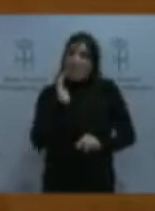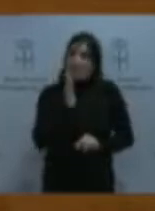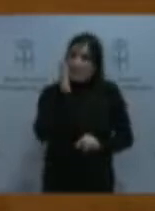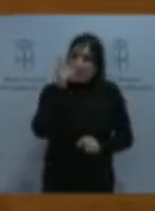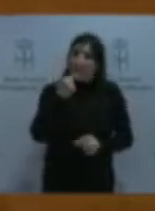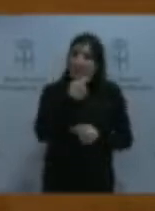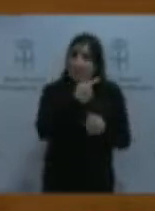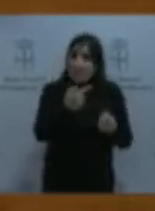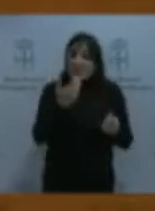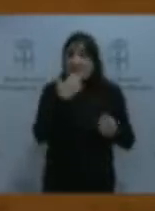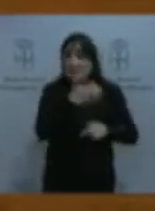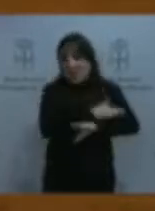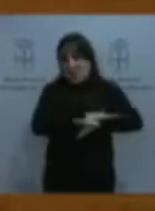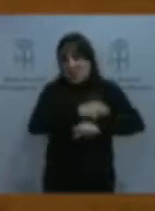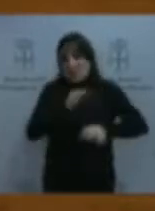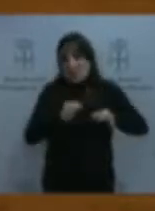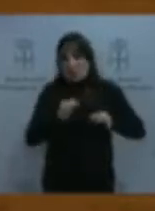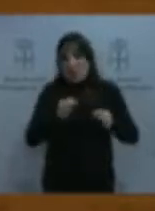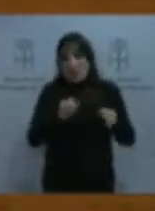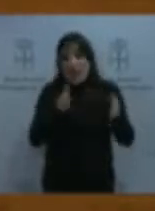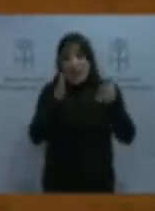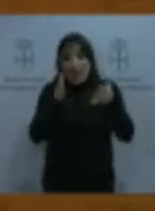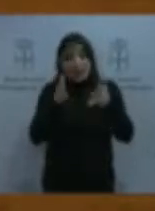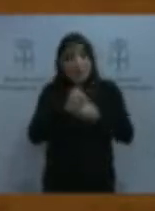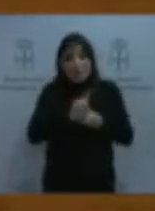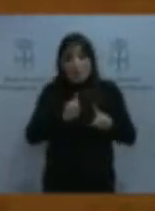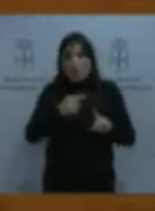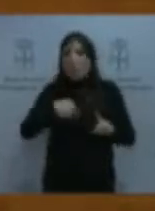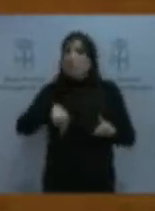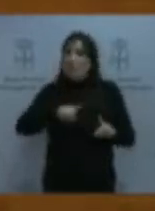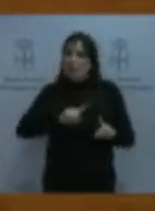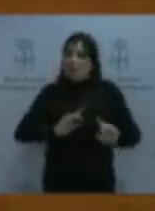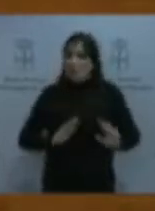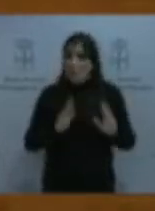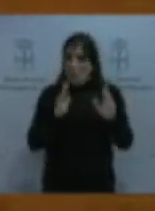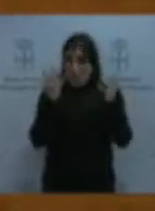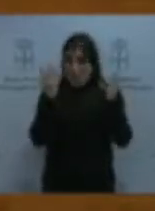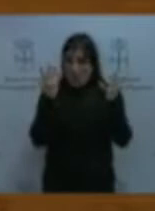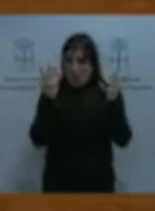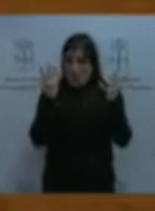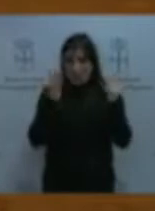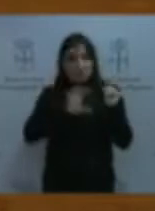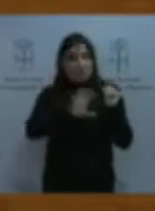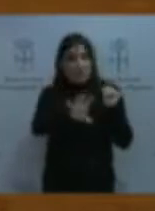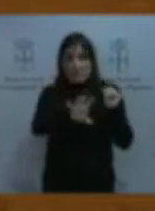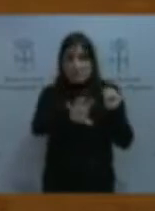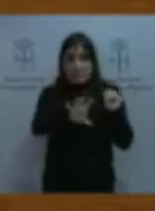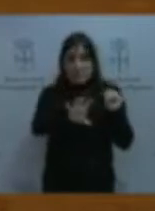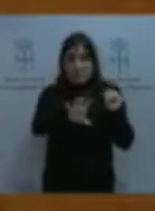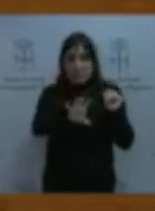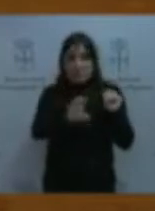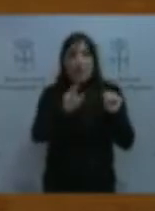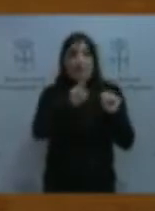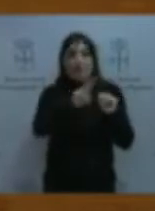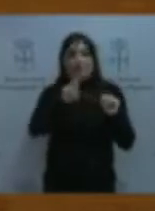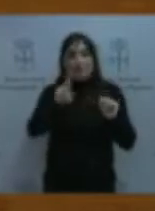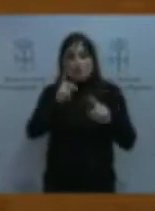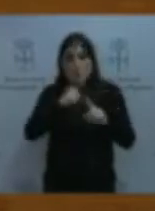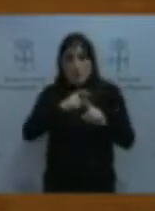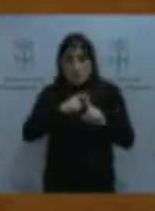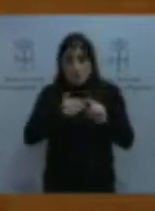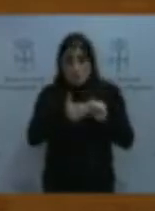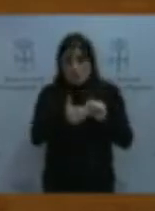peticiones, tienen previsto realizar una huelga a nivel del Estado el próximo 22 de mayo. ¿Va a seguir el